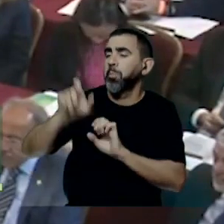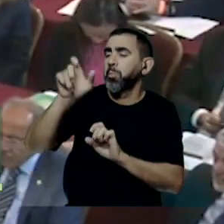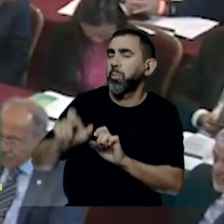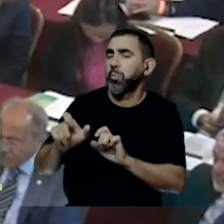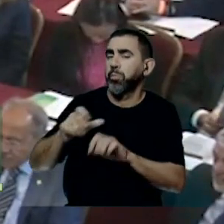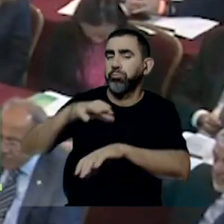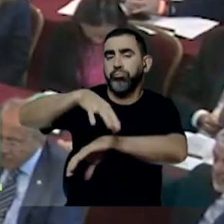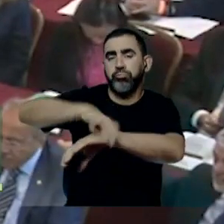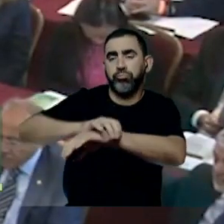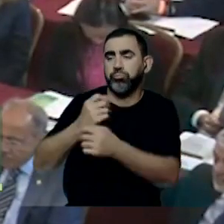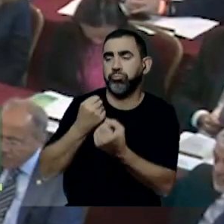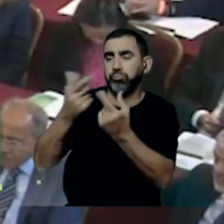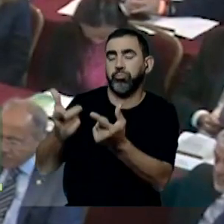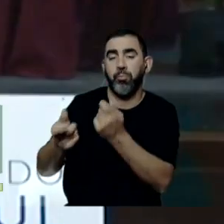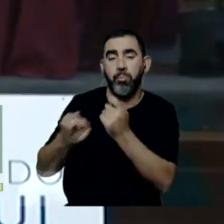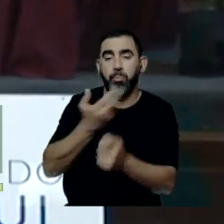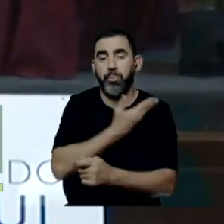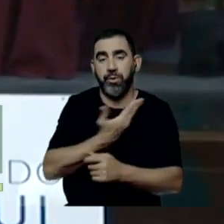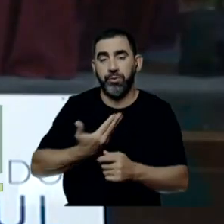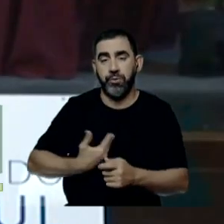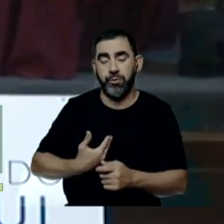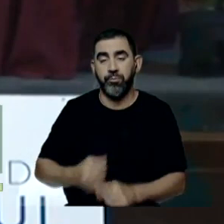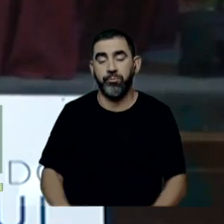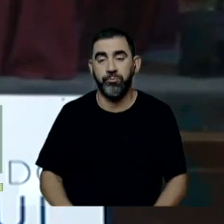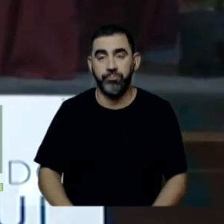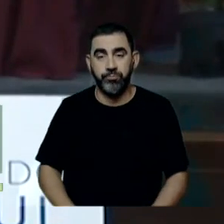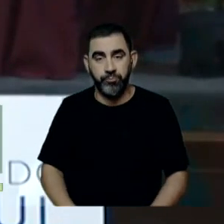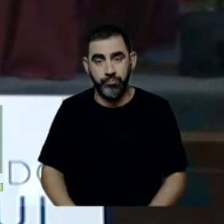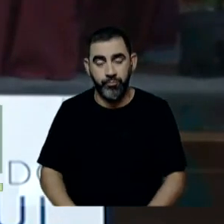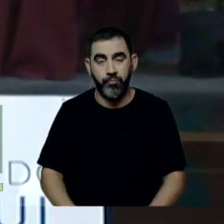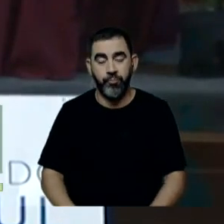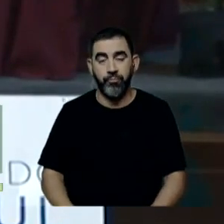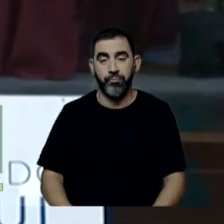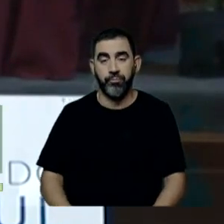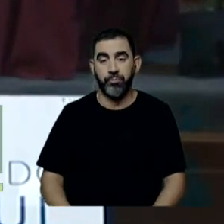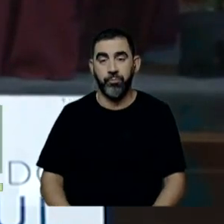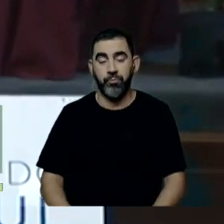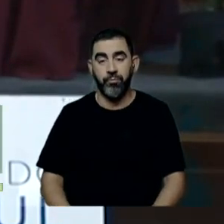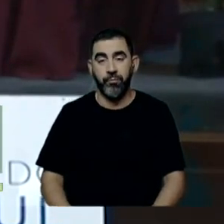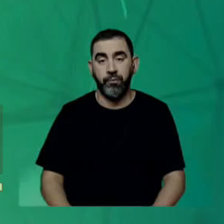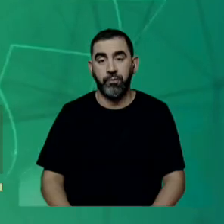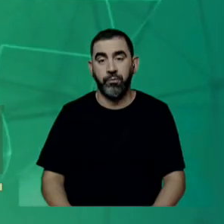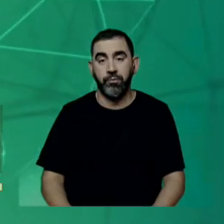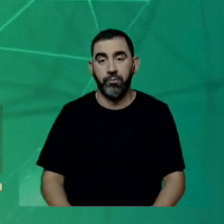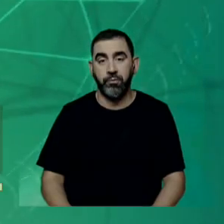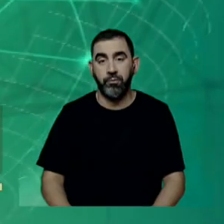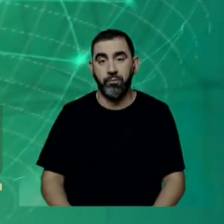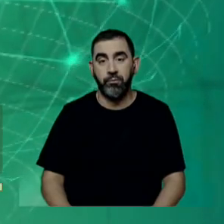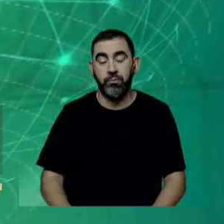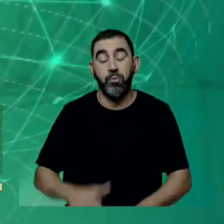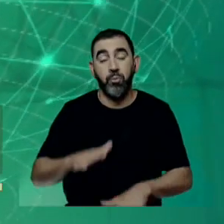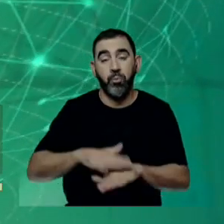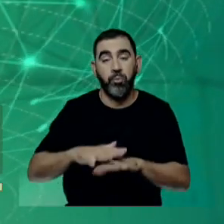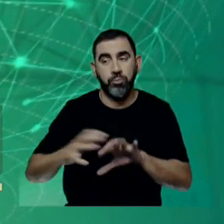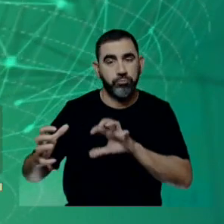una pulsera otorgada por la presidencia, según explicaron desde el despacho del libertario Alfredo Moreno. Esto derivó en momentos